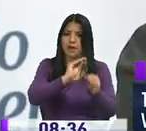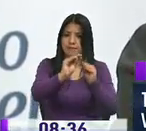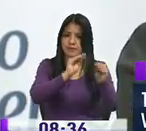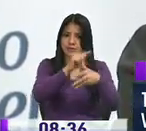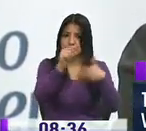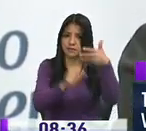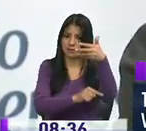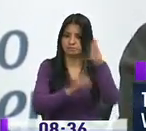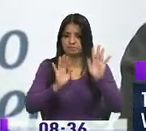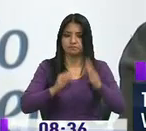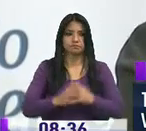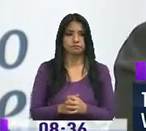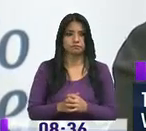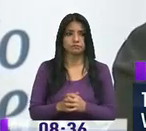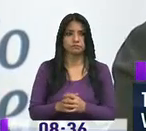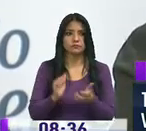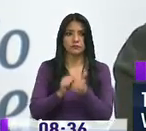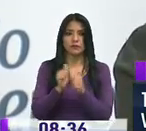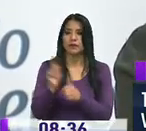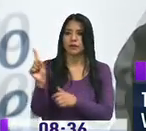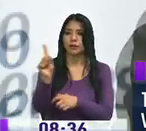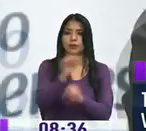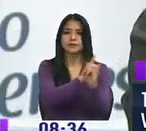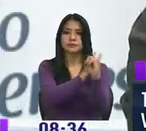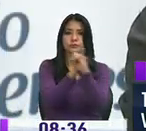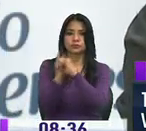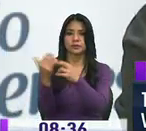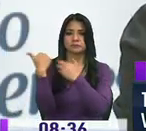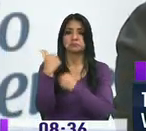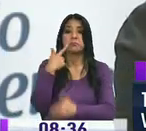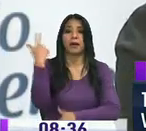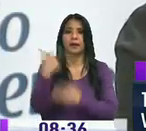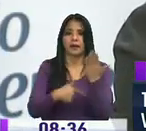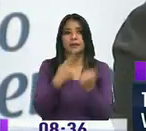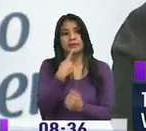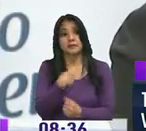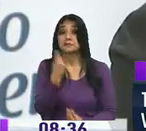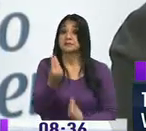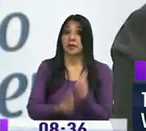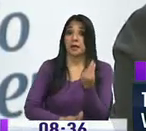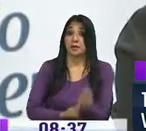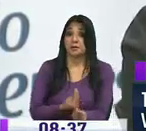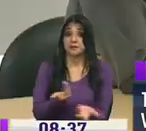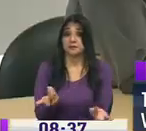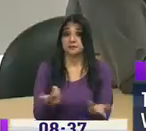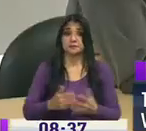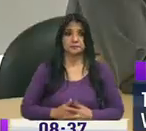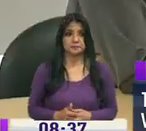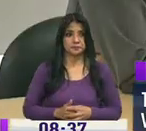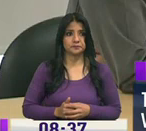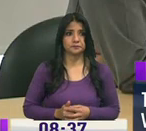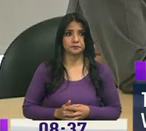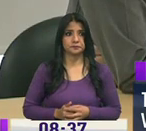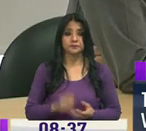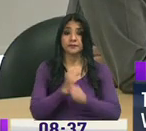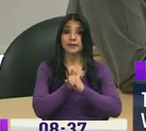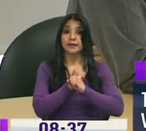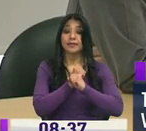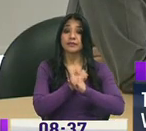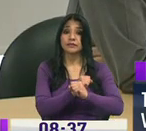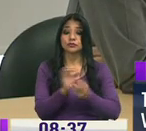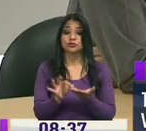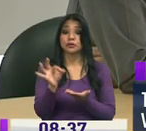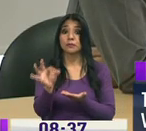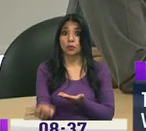exhortos nosotros enviamos a cada una de las instituciones para que efectivamente nos diga cuáles son las acciones que van a tomar. Mientras la Defensora del Pueblo daba